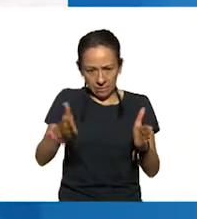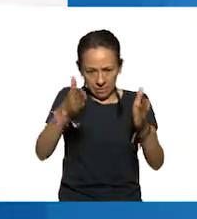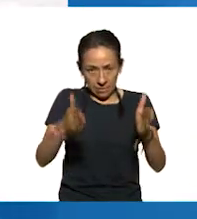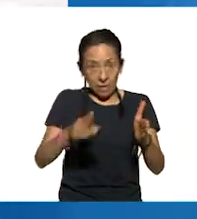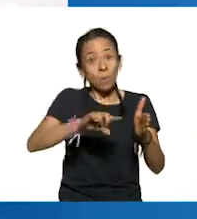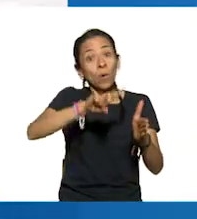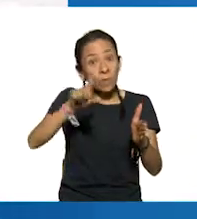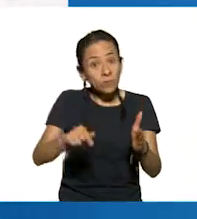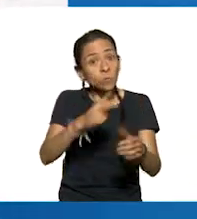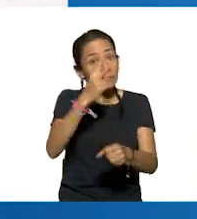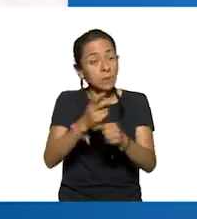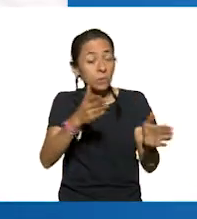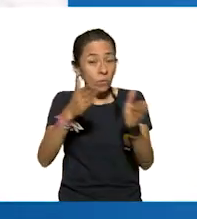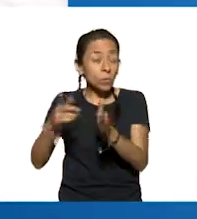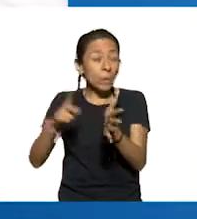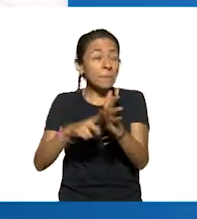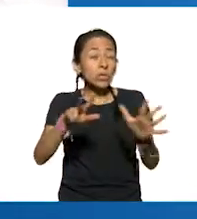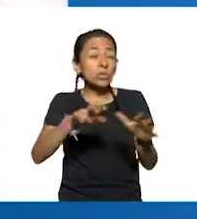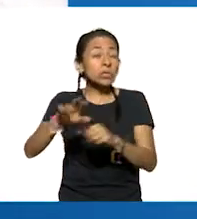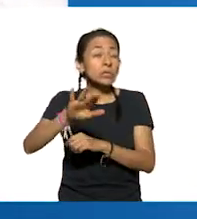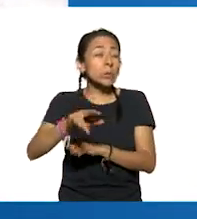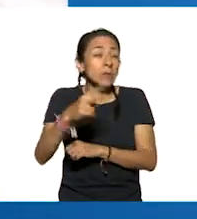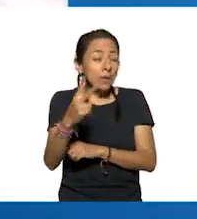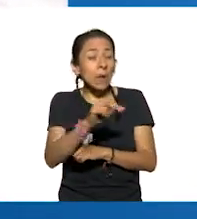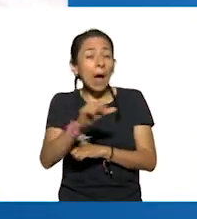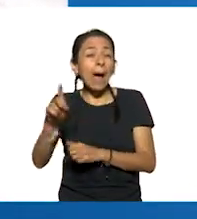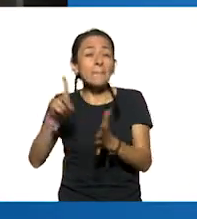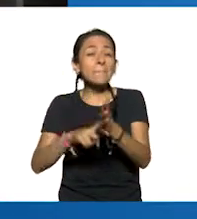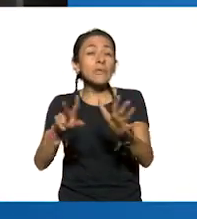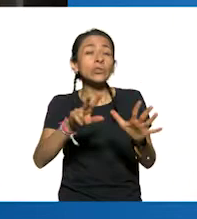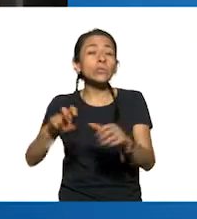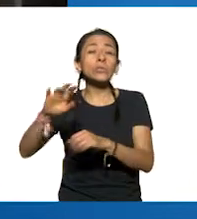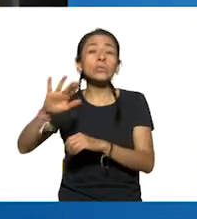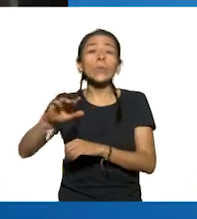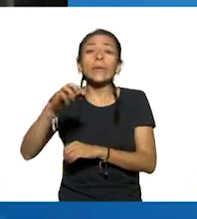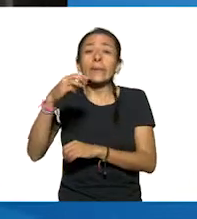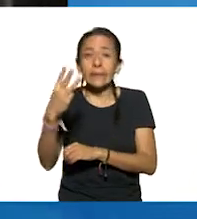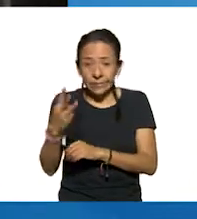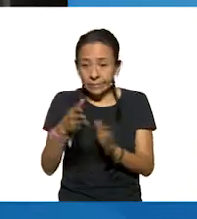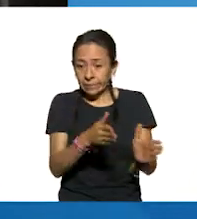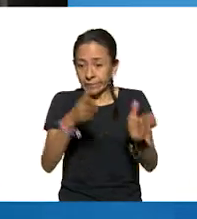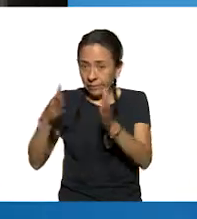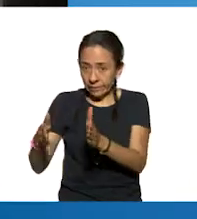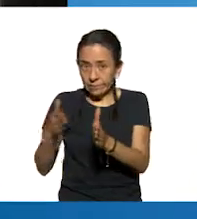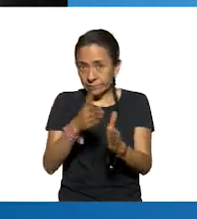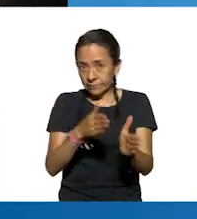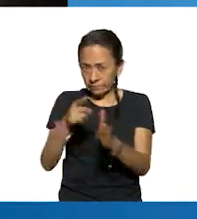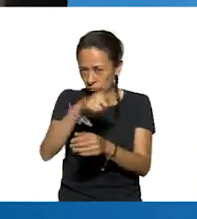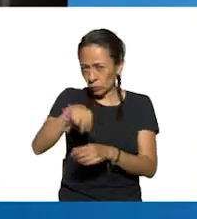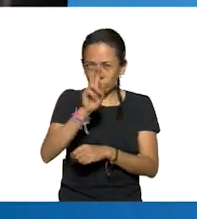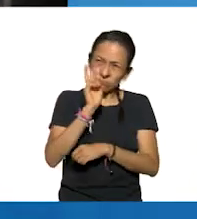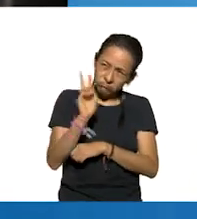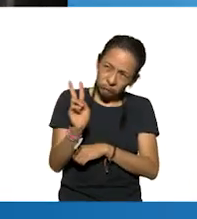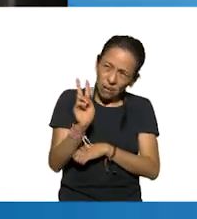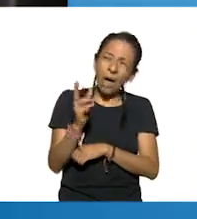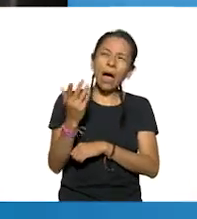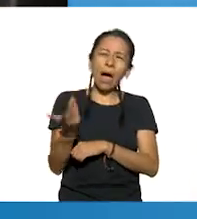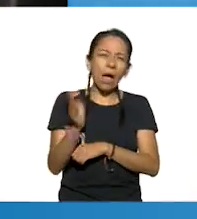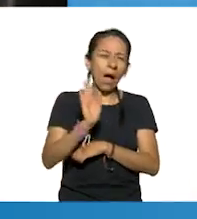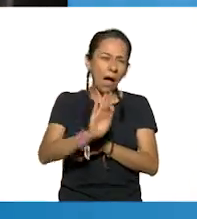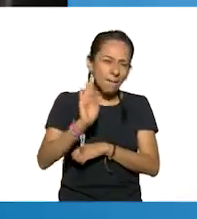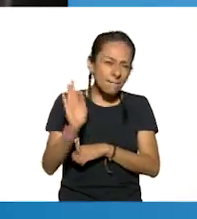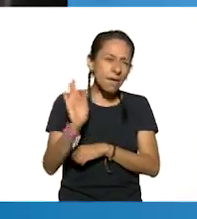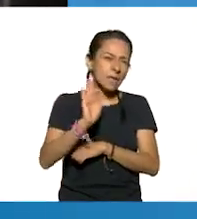de 1852 a 1853. Así que con esas fechas ustedes ven que